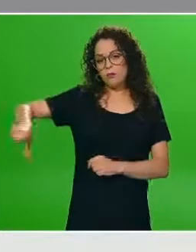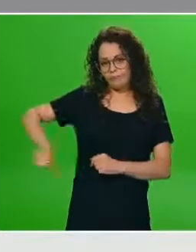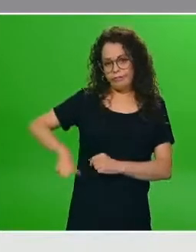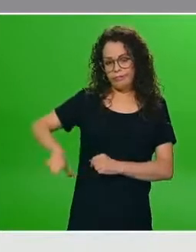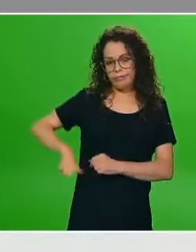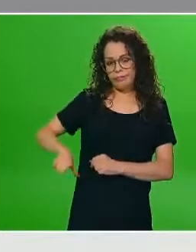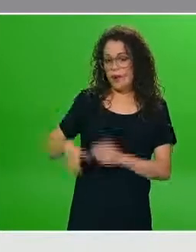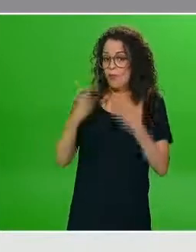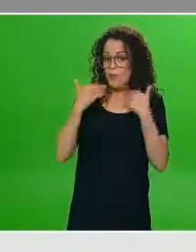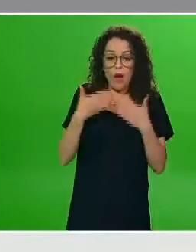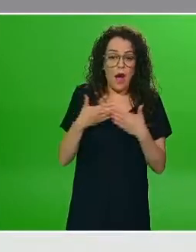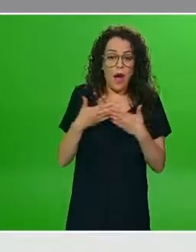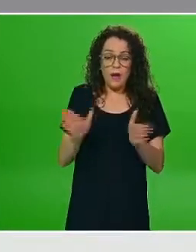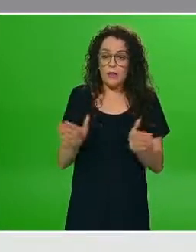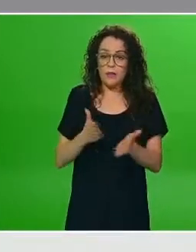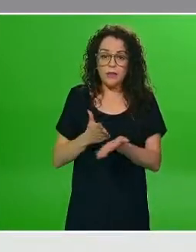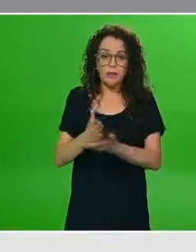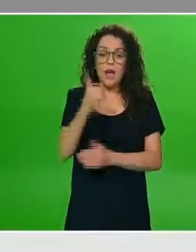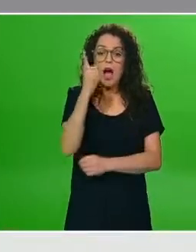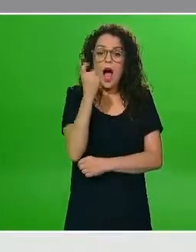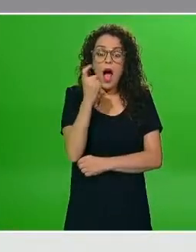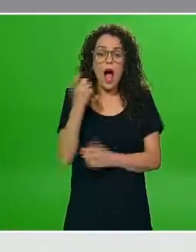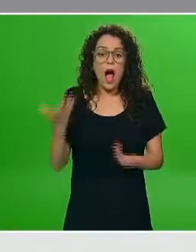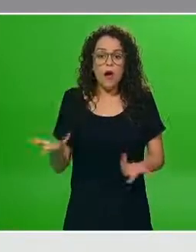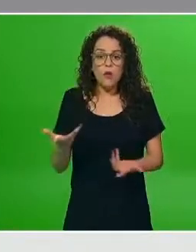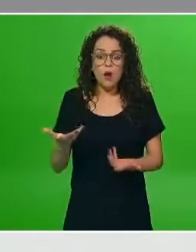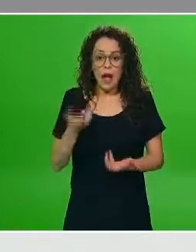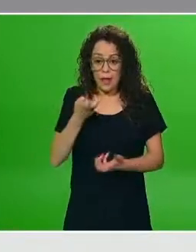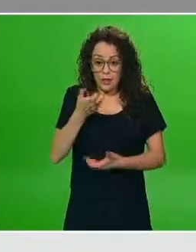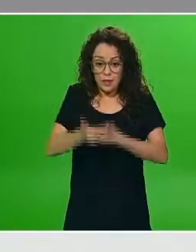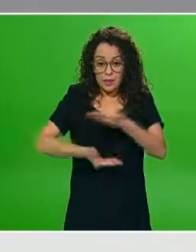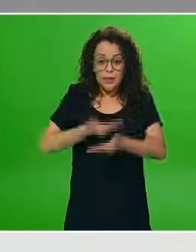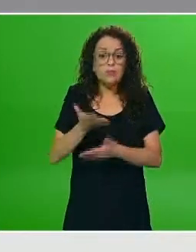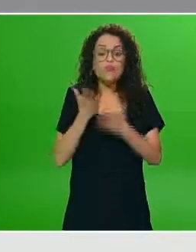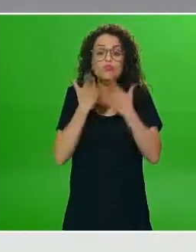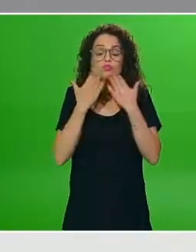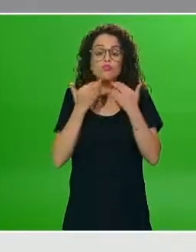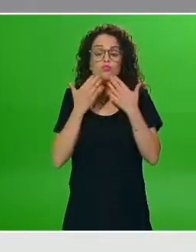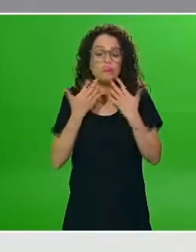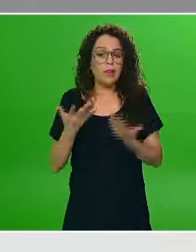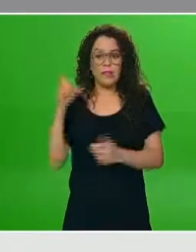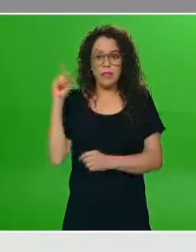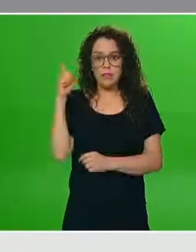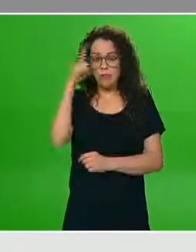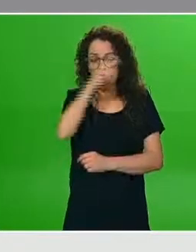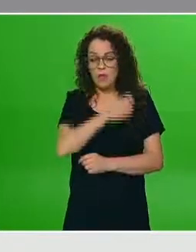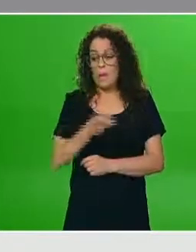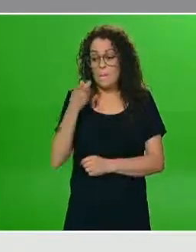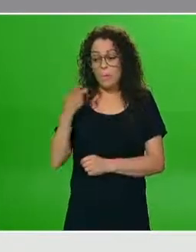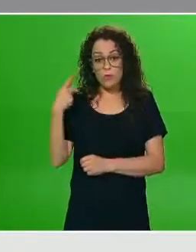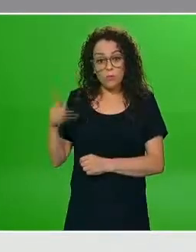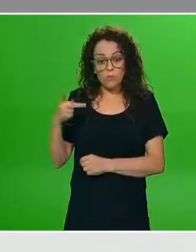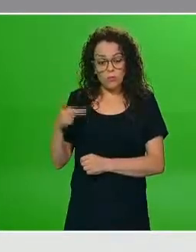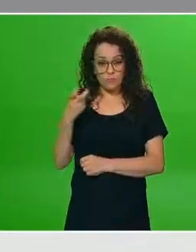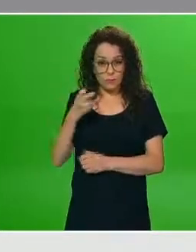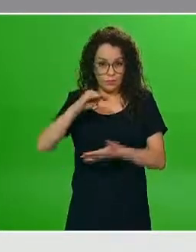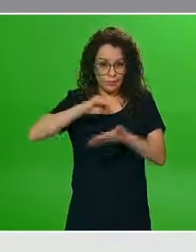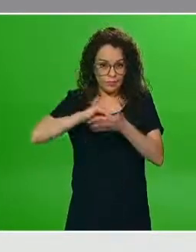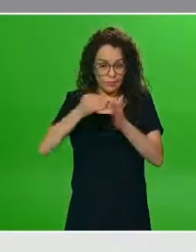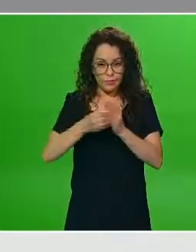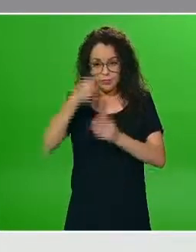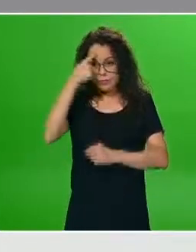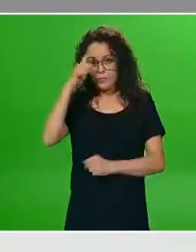poco acceso a agua potable, y por eso en esta estrategia también de combatir